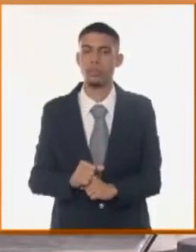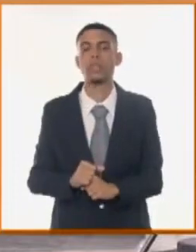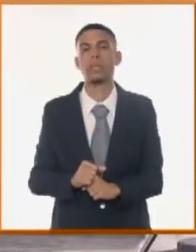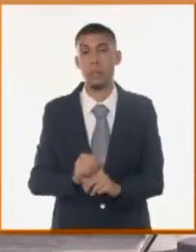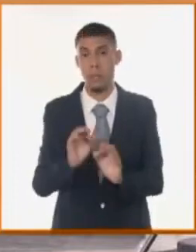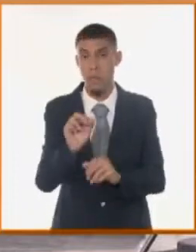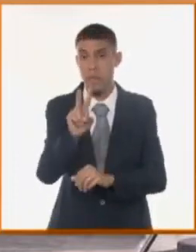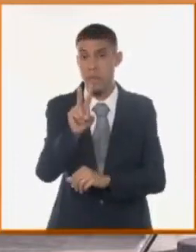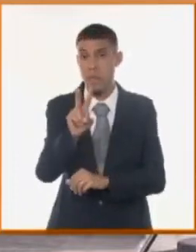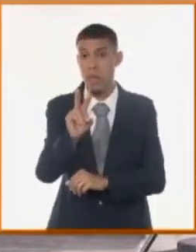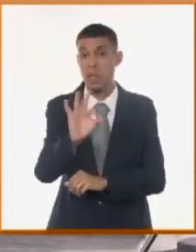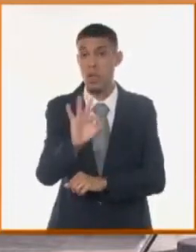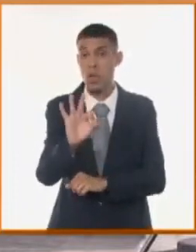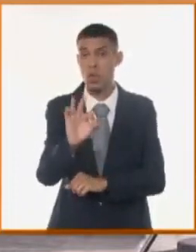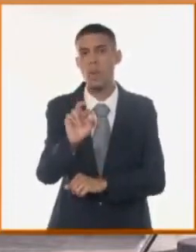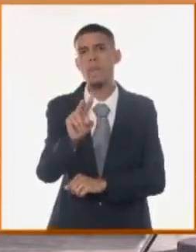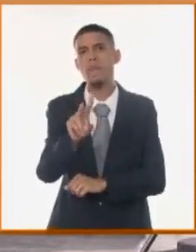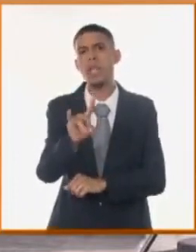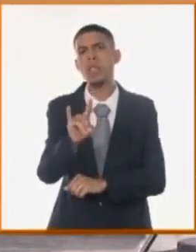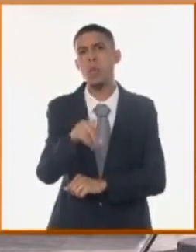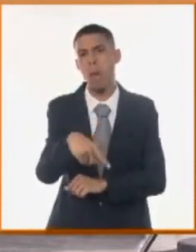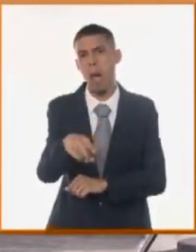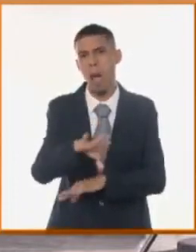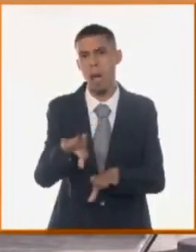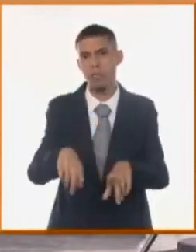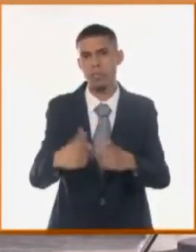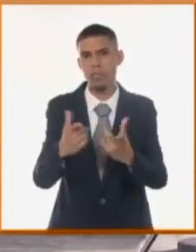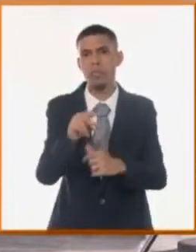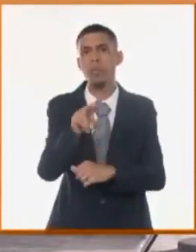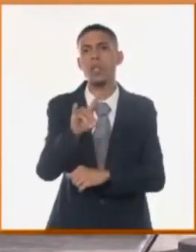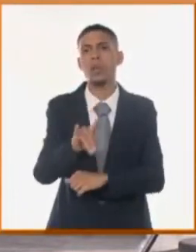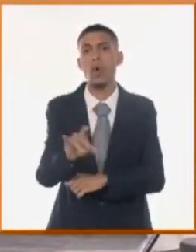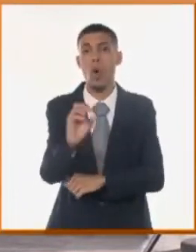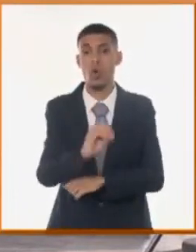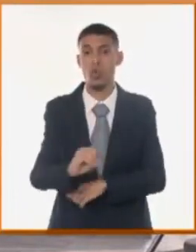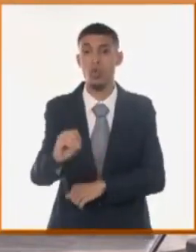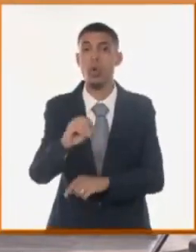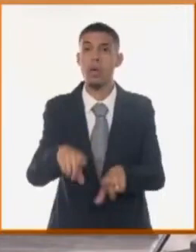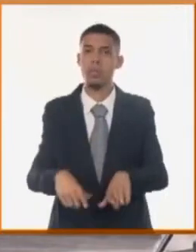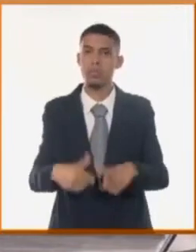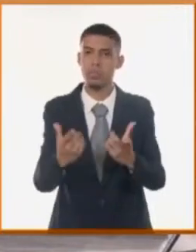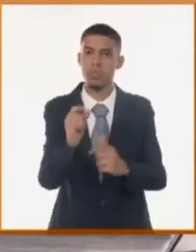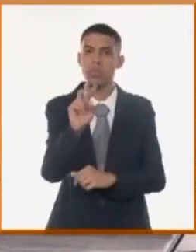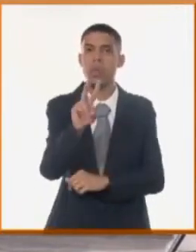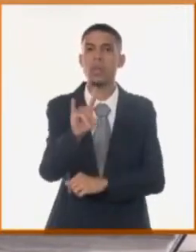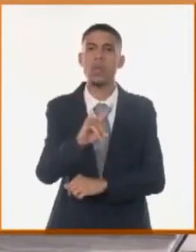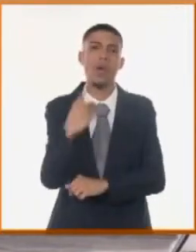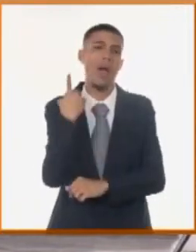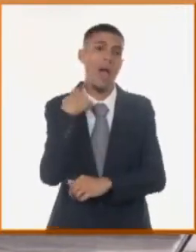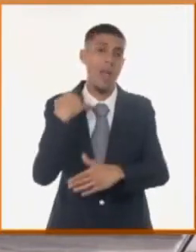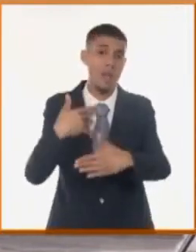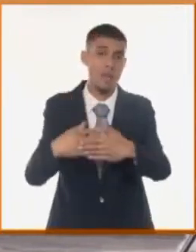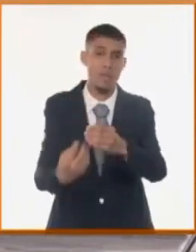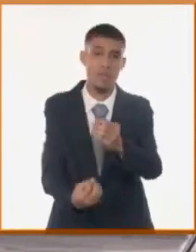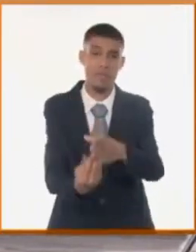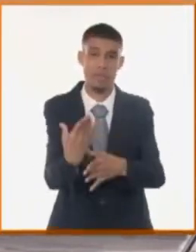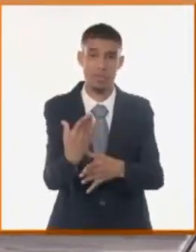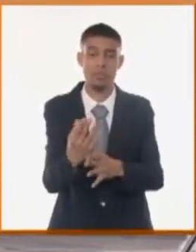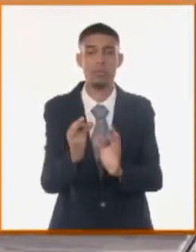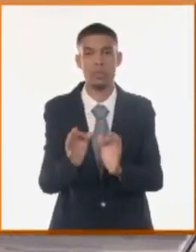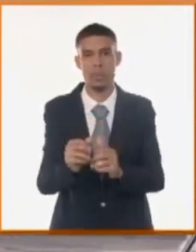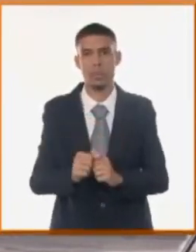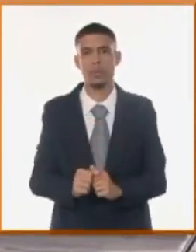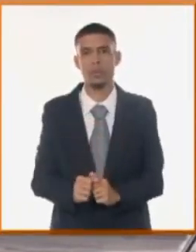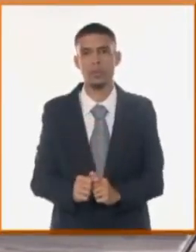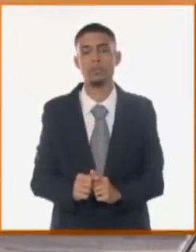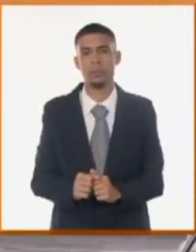cumplir, 29 casi ya, ¿no? 29 casi ya en octubre. Y por supuesto, también seguir